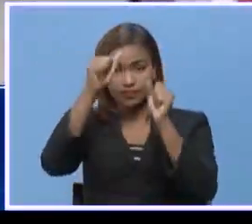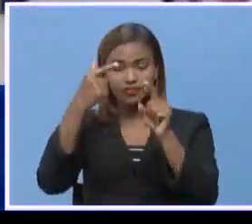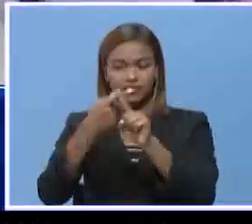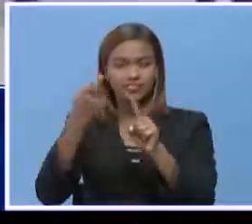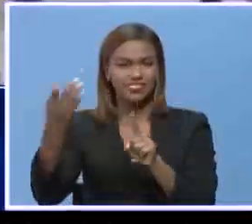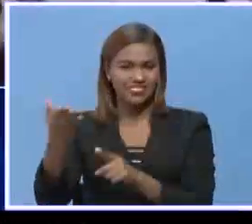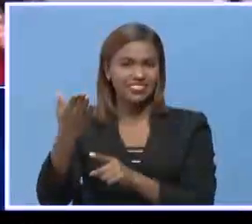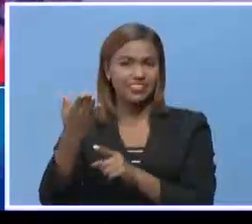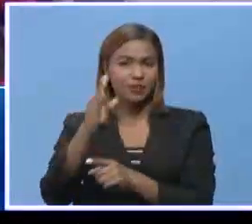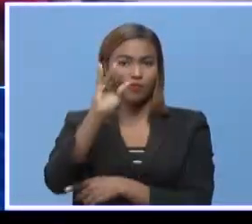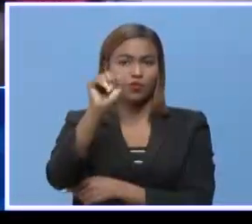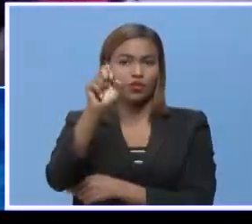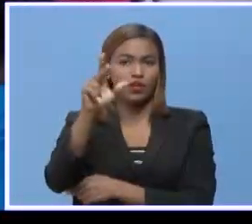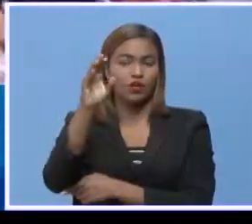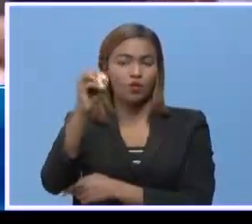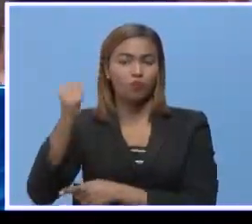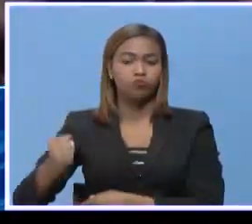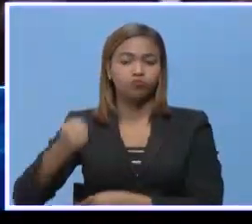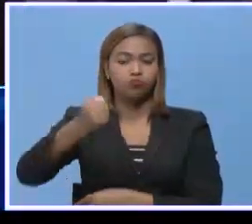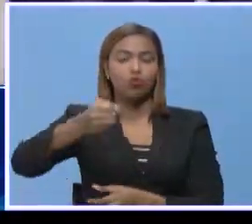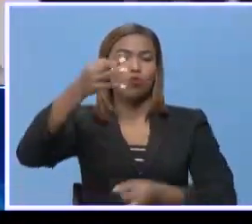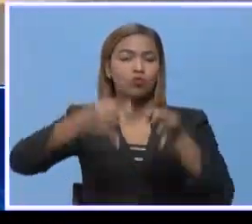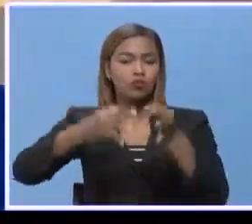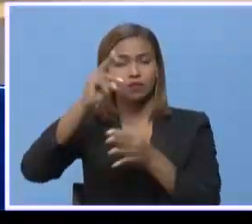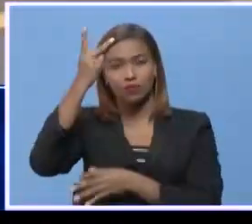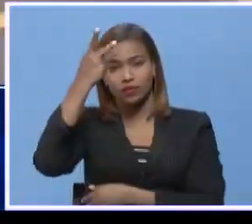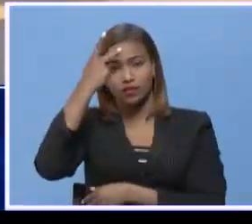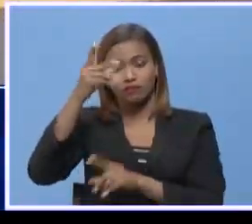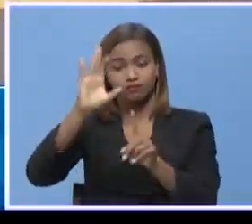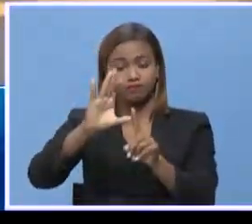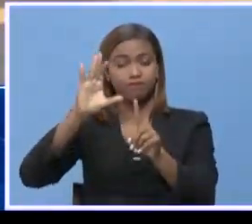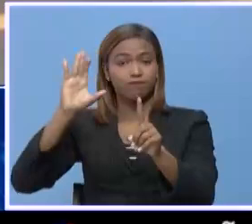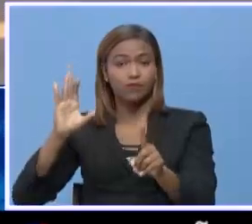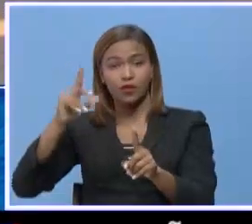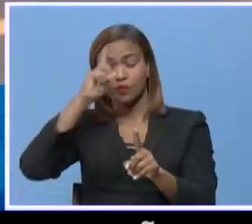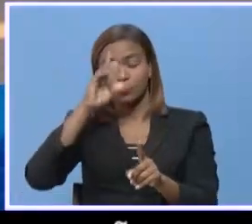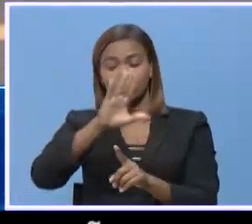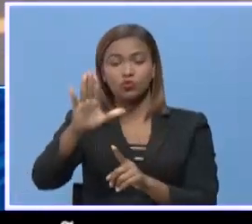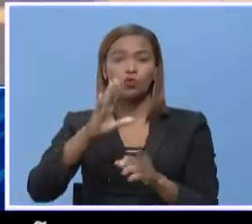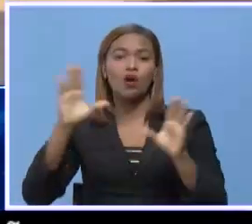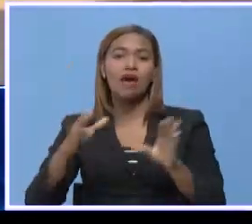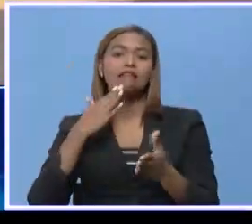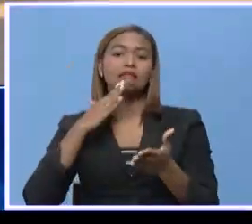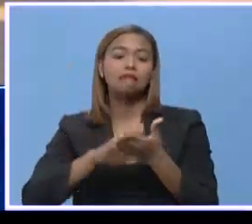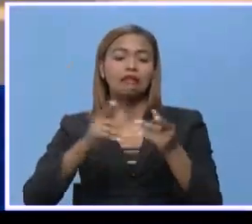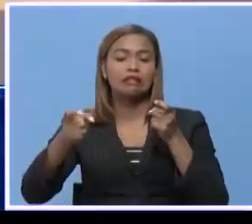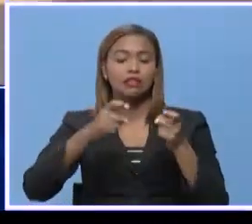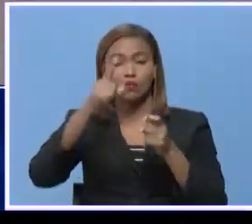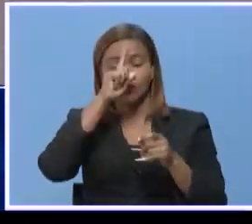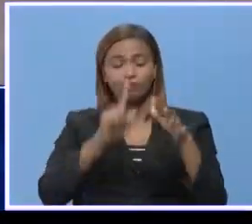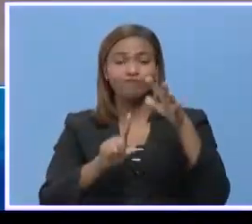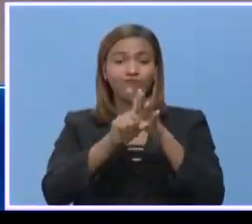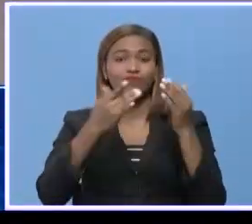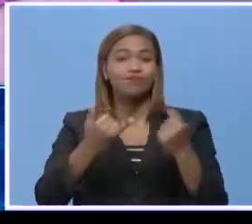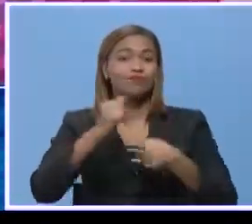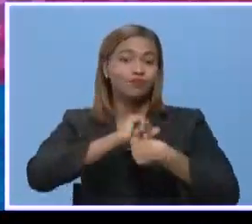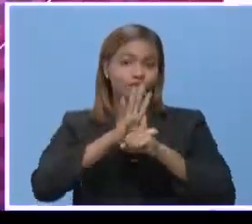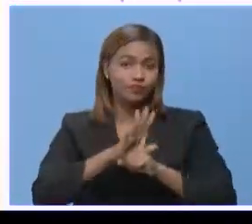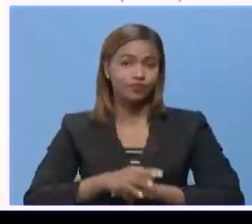Jair Bolsonaro sea sometido a un juicio político destituyente por su cuestionada gestión frente a la pandemia del